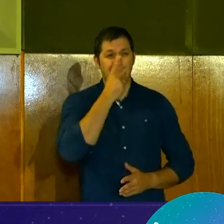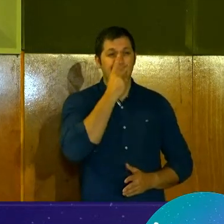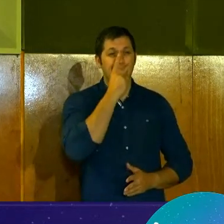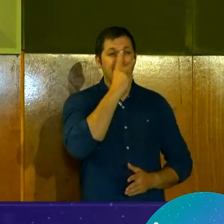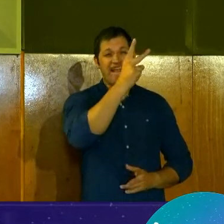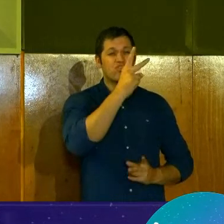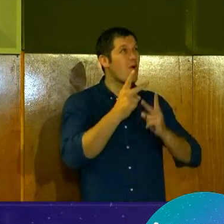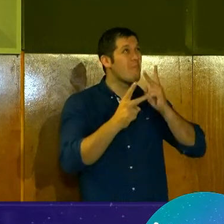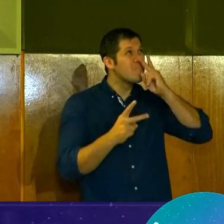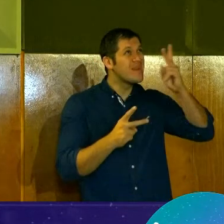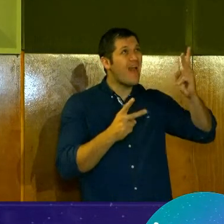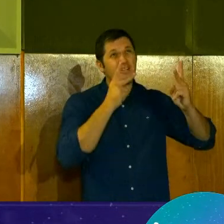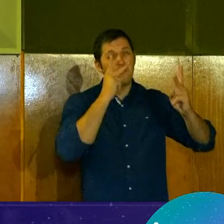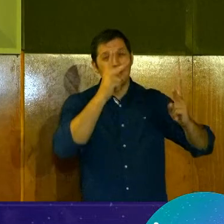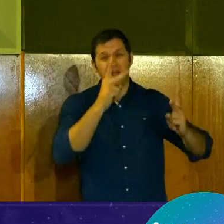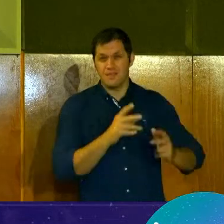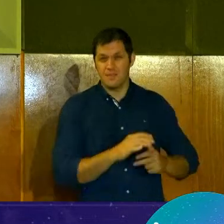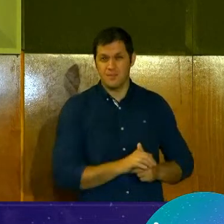alcalde